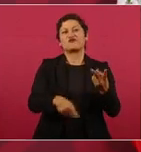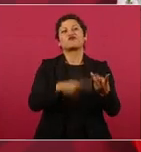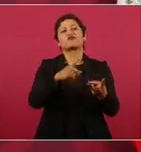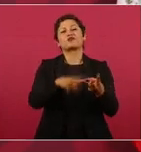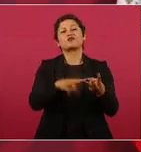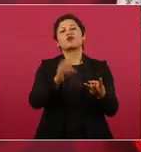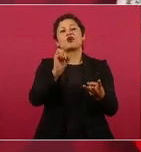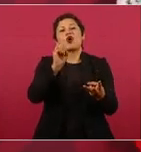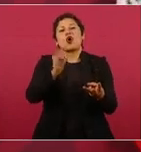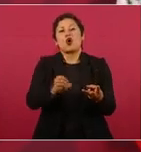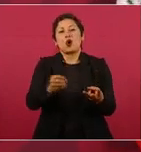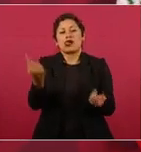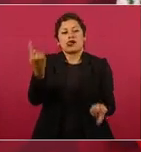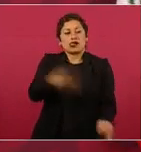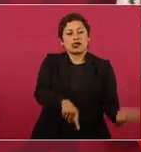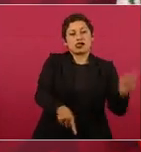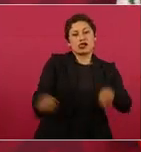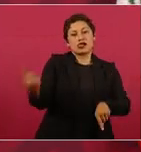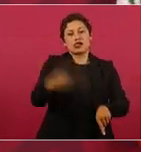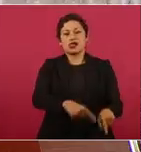la demagogia,